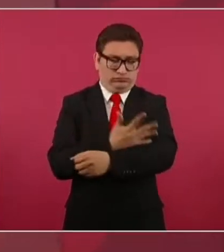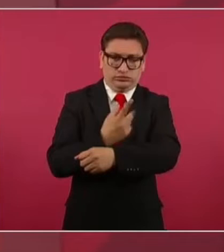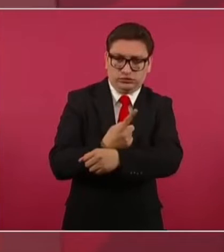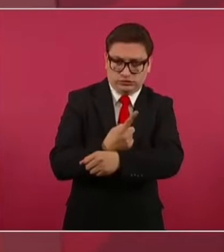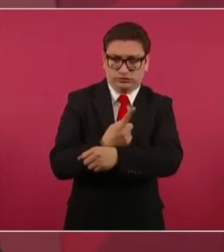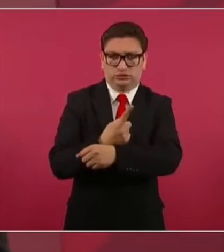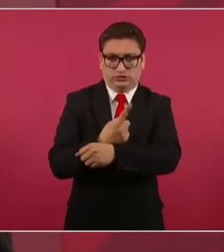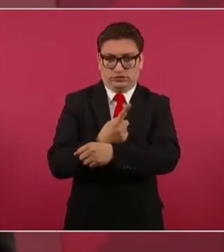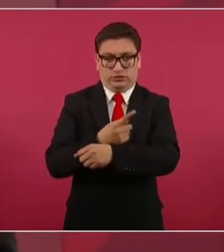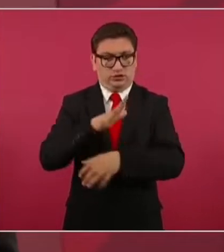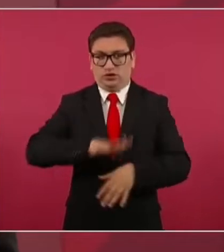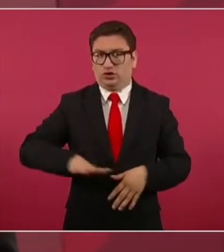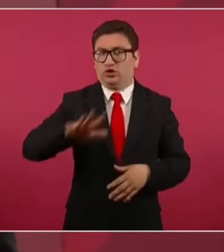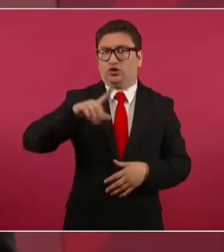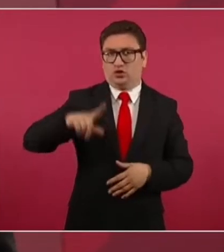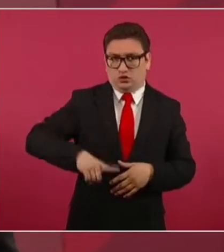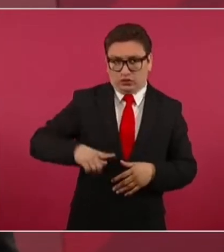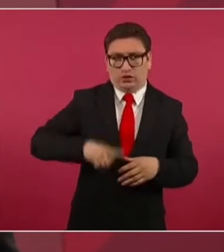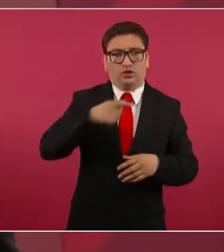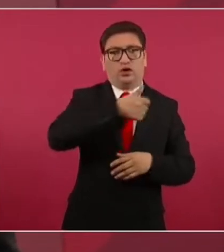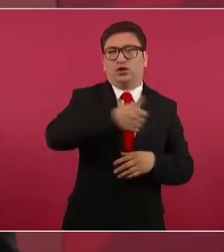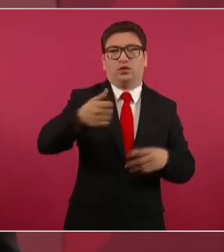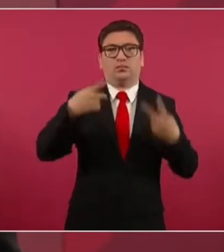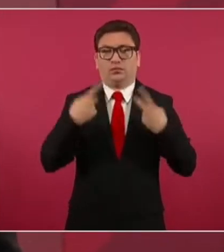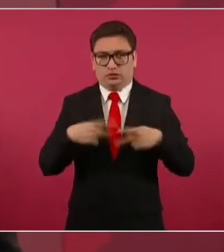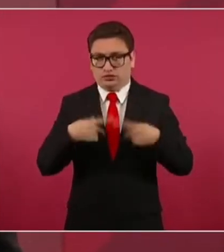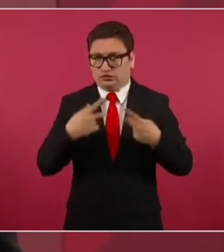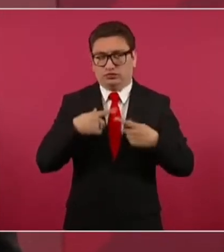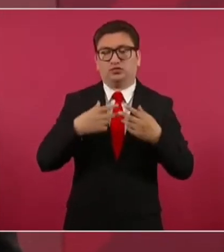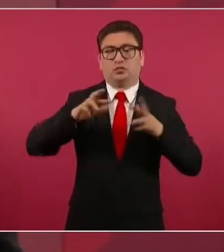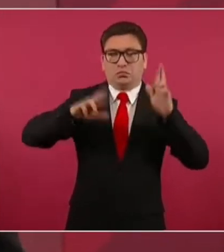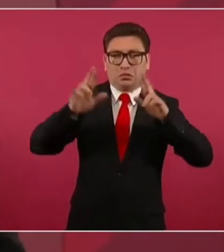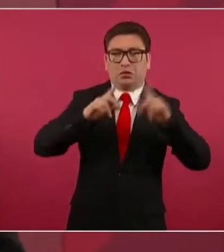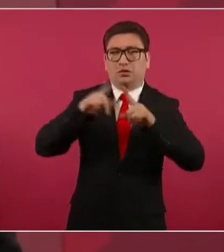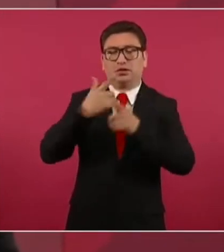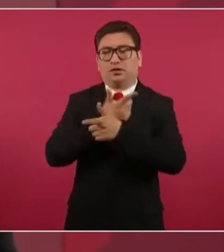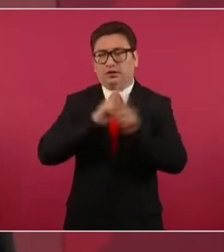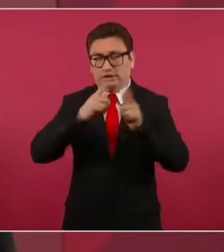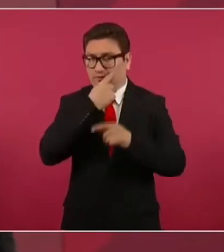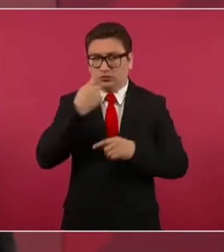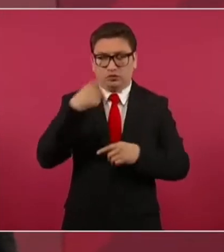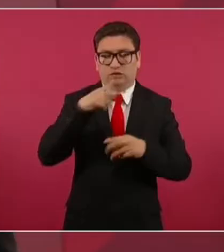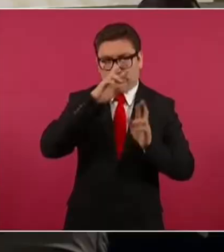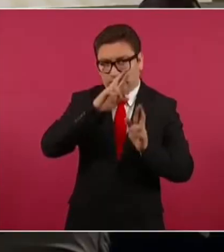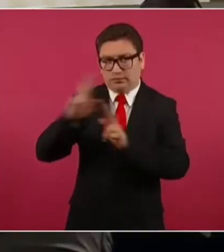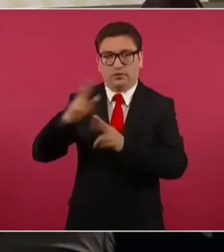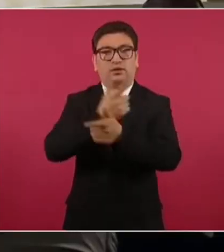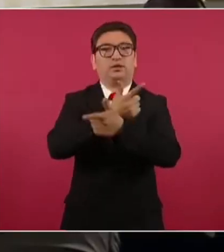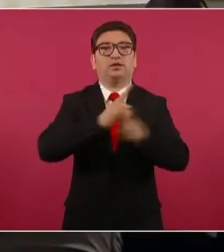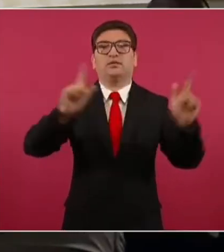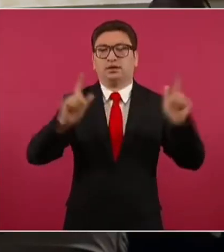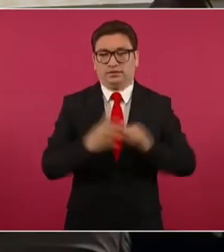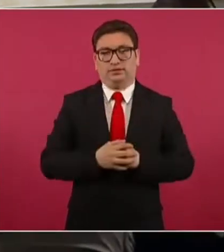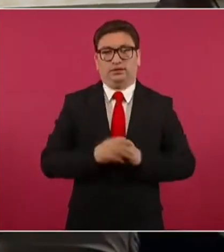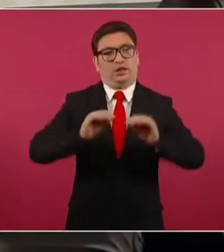respetar el Estado de Derecho, que haya libertades y, desde luego, no